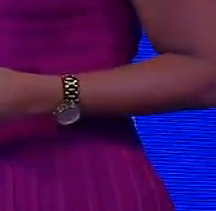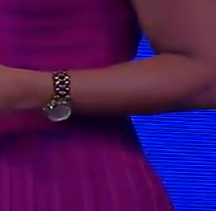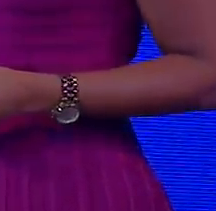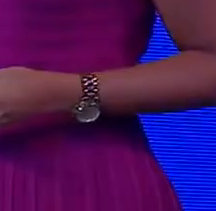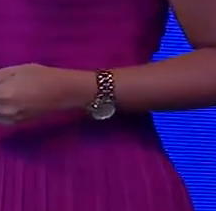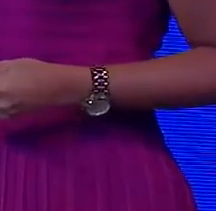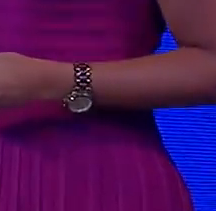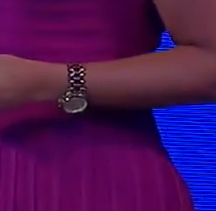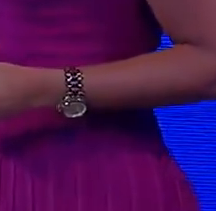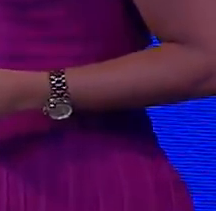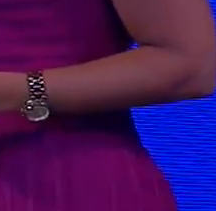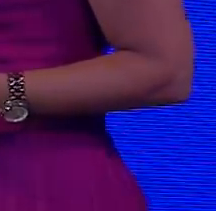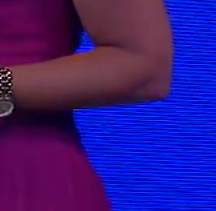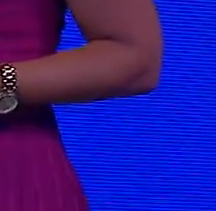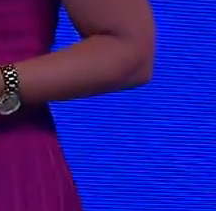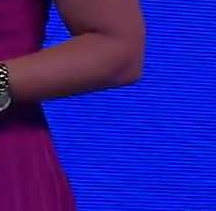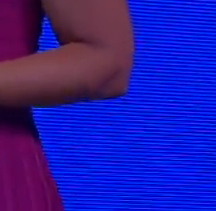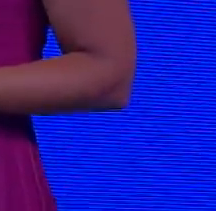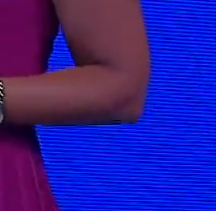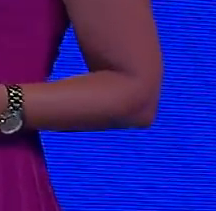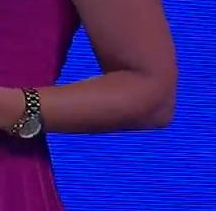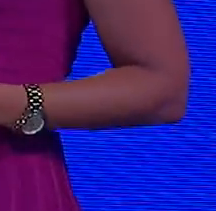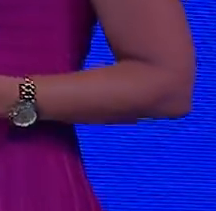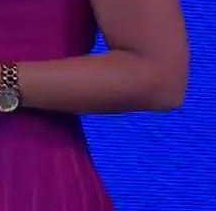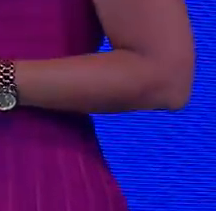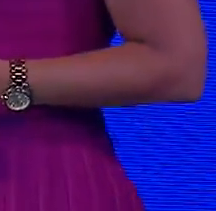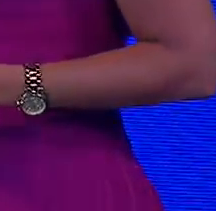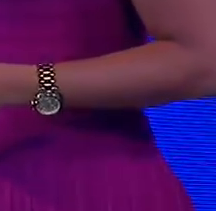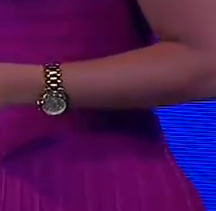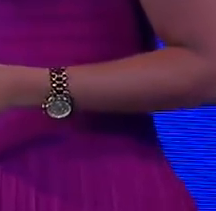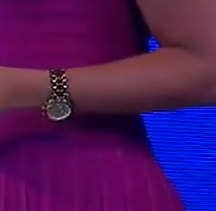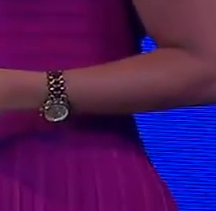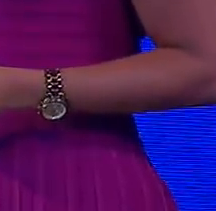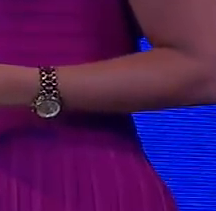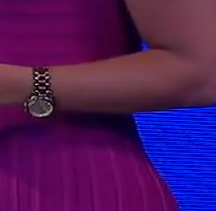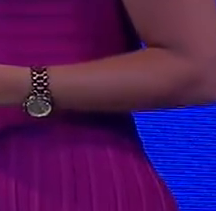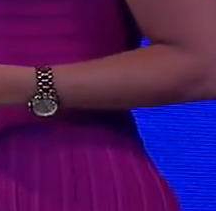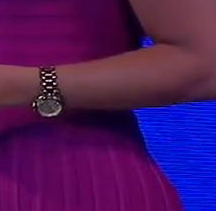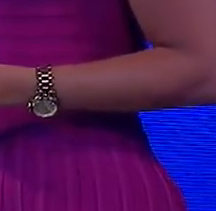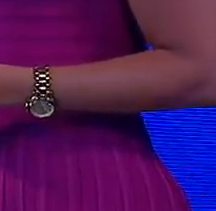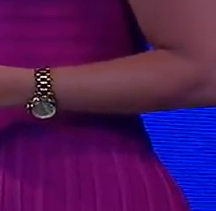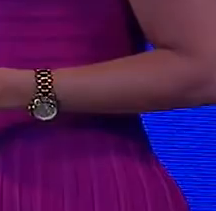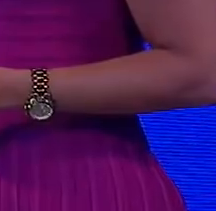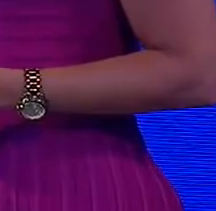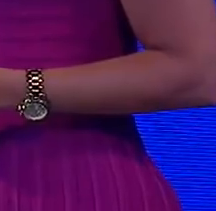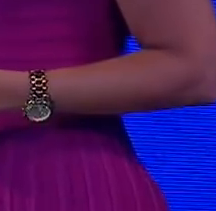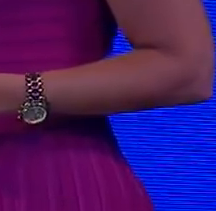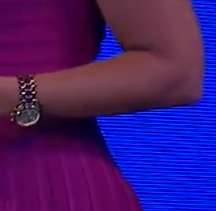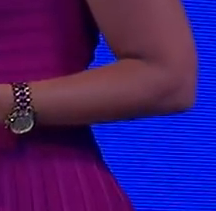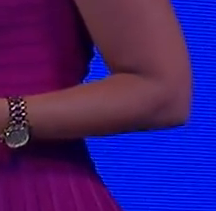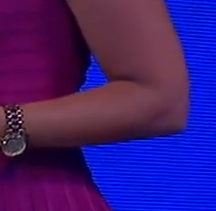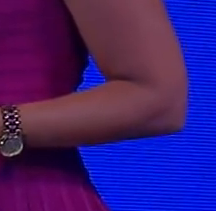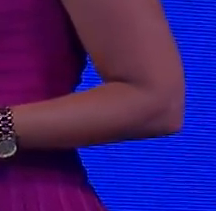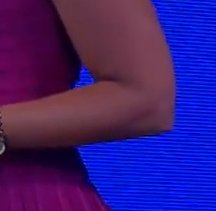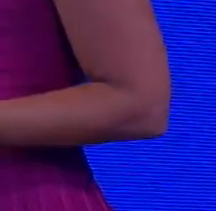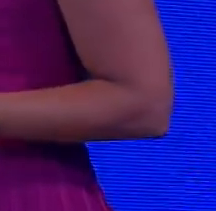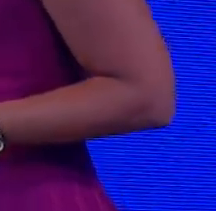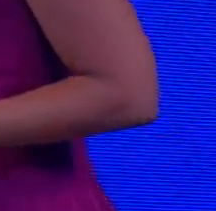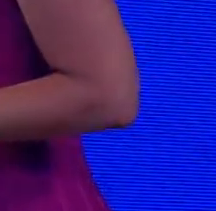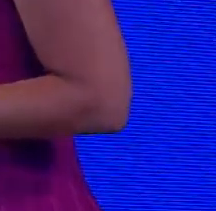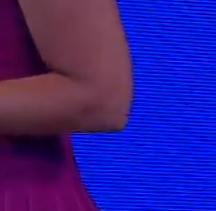O sea, este, si nos vieran del futuro, este saludo nos dejaría como una humanidad en muy mal pie. ¿Cómo están? ¿Bien? Ahí